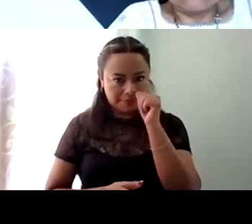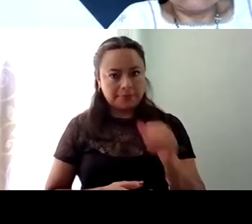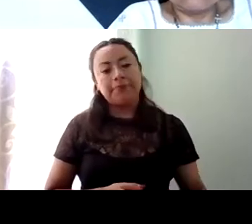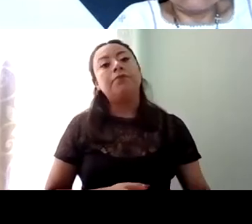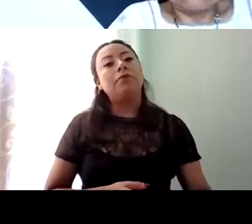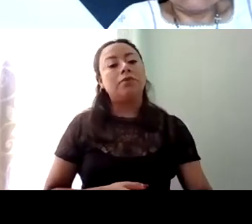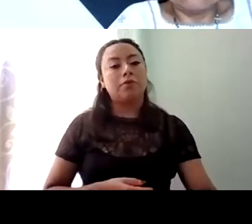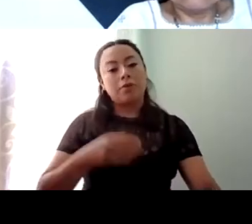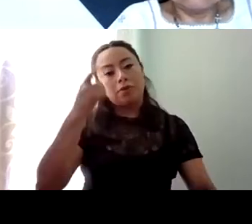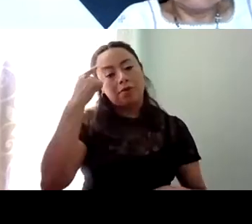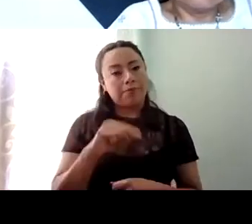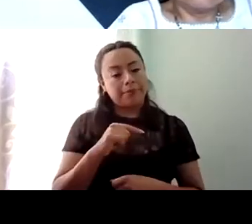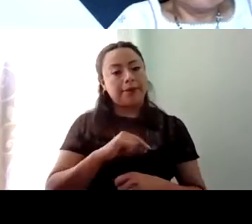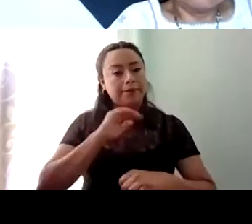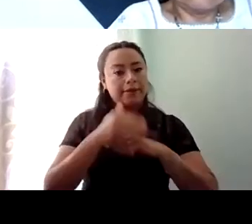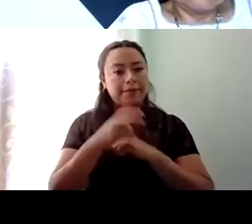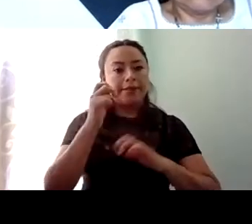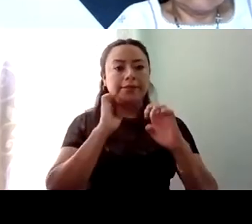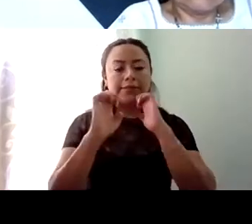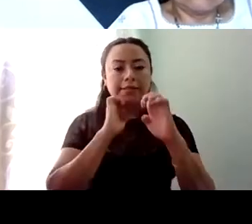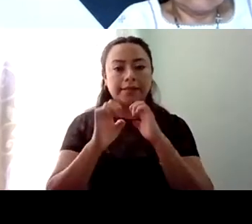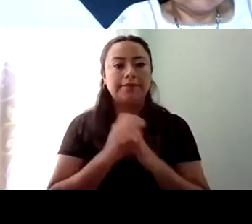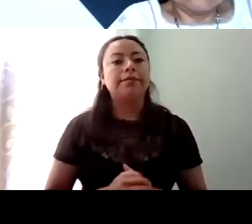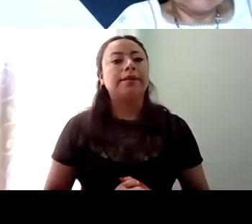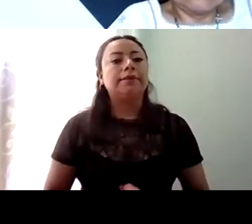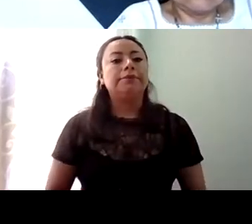dará por concluida la entrevista. Es cuanto, diputado presidente.